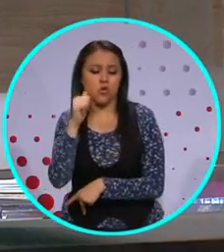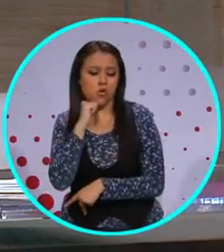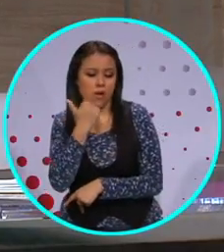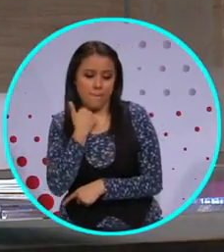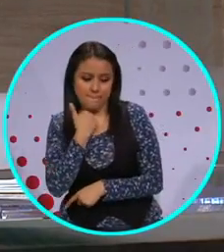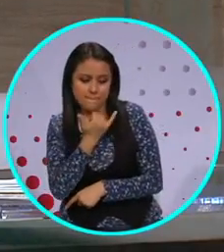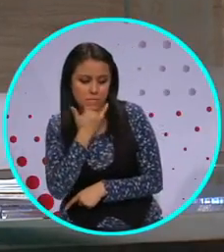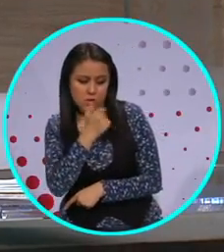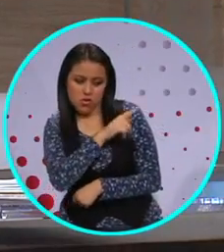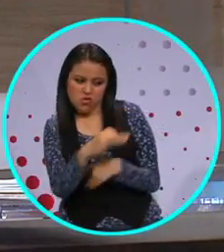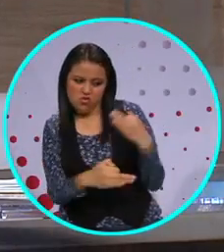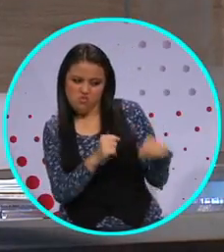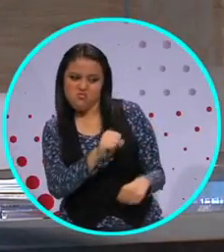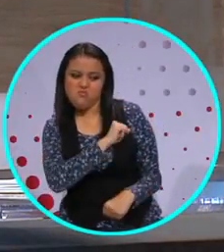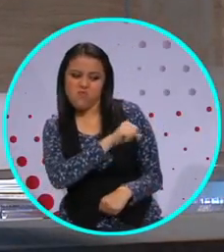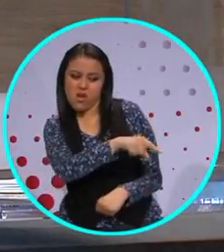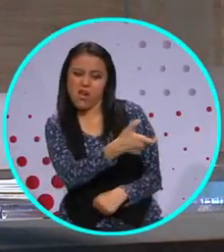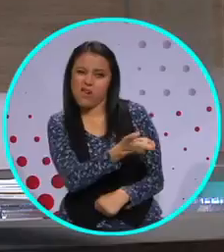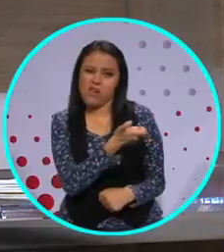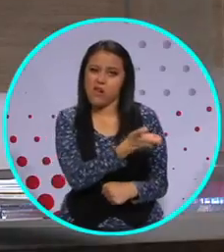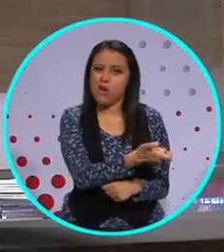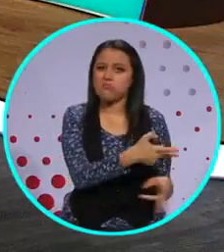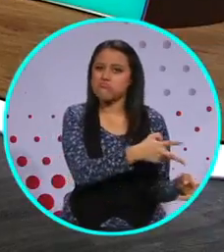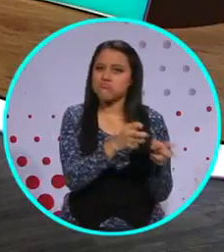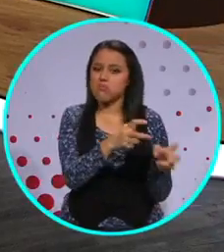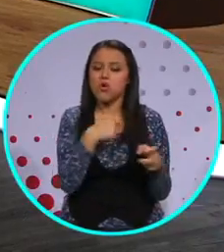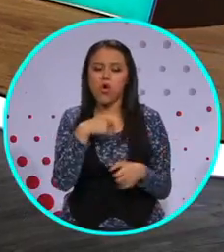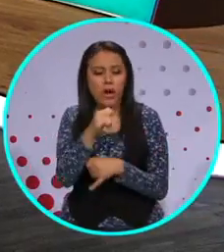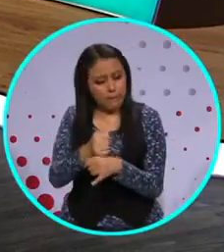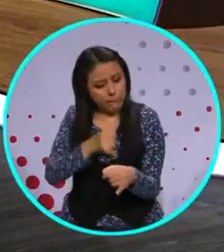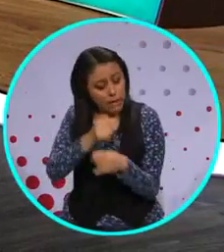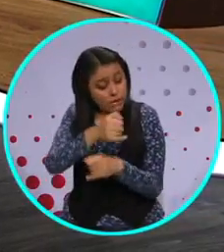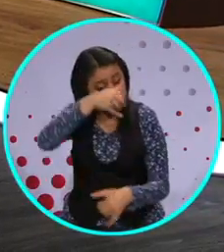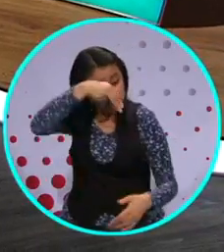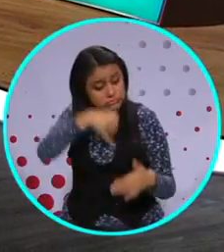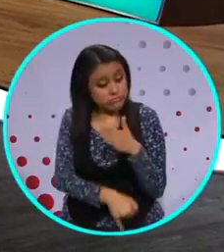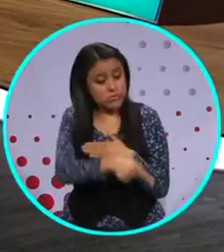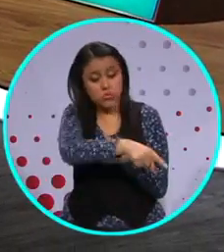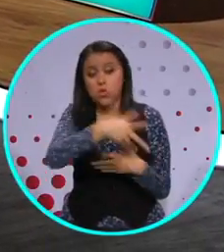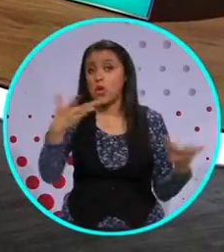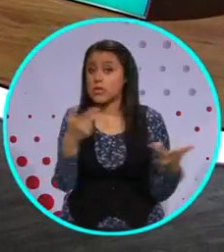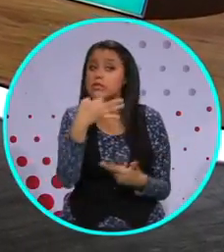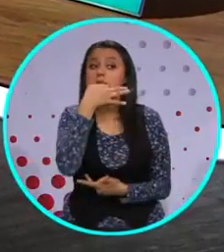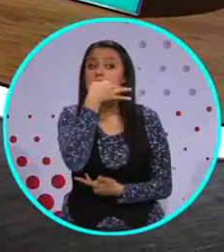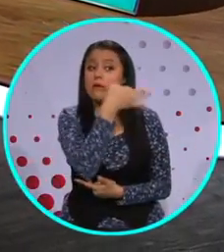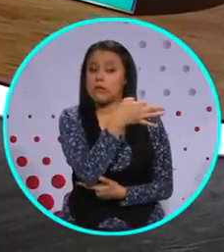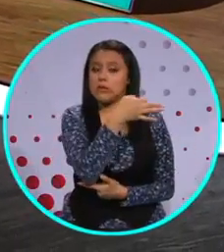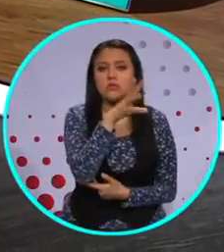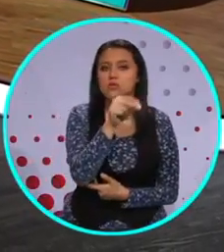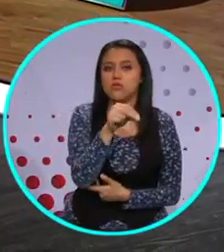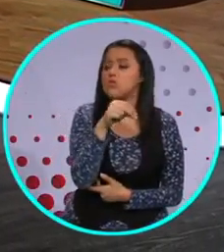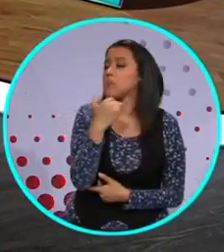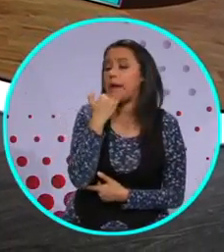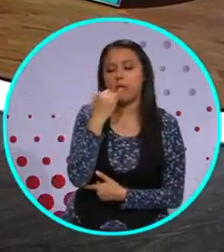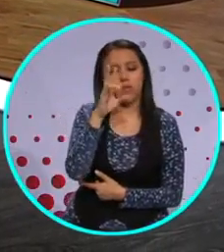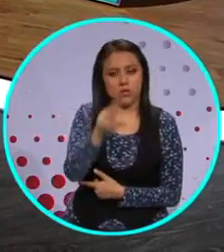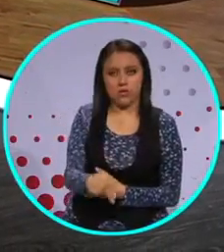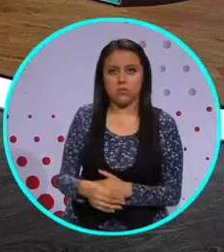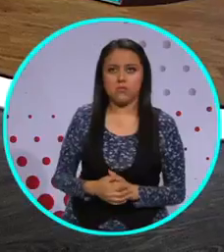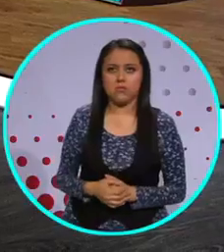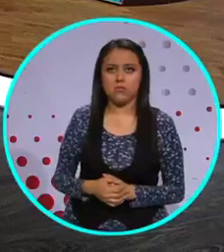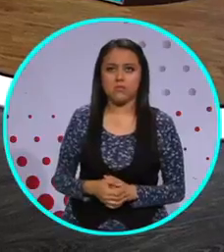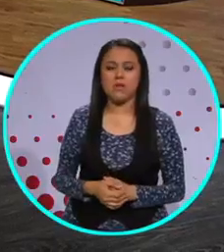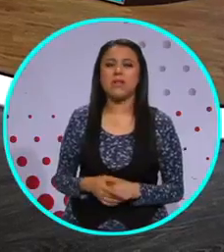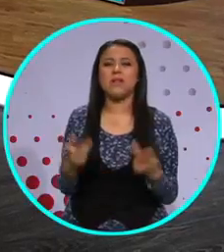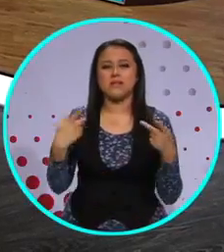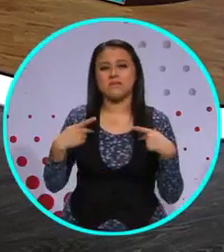las irregularidades que ha hecho toda la lana que se han robado voy a investigar a fondo y adonde tope no se las voy a perdonar es lo